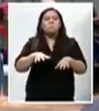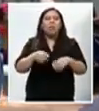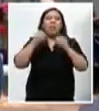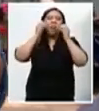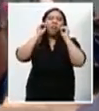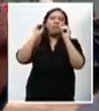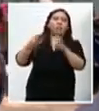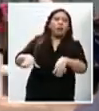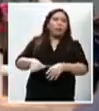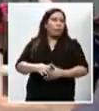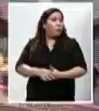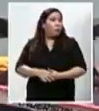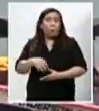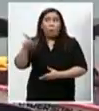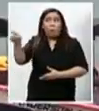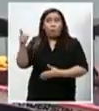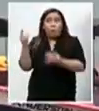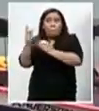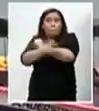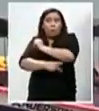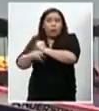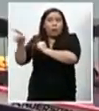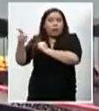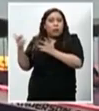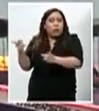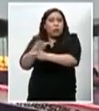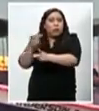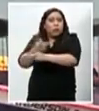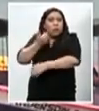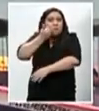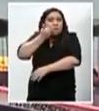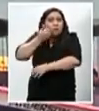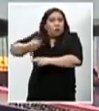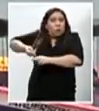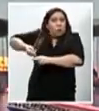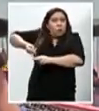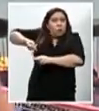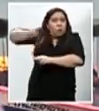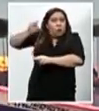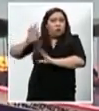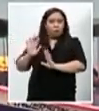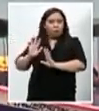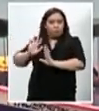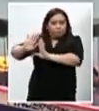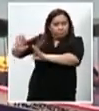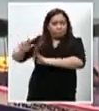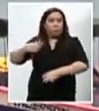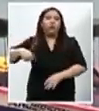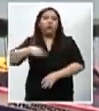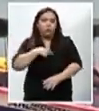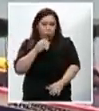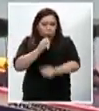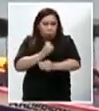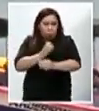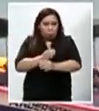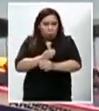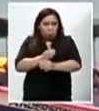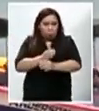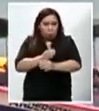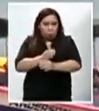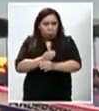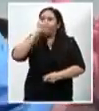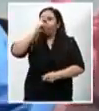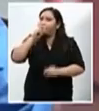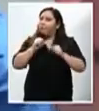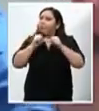países que ahora están sufriendo más contagios. Se trata entonces de cuidarnos. Esta disciplina